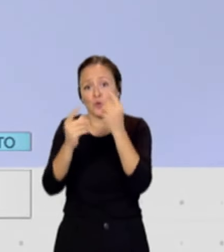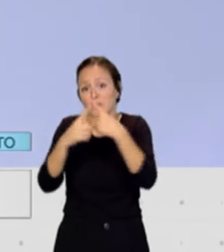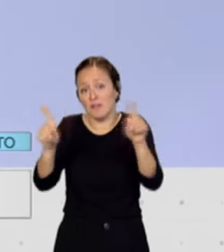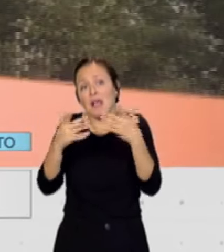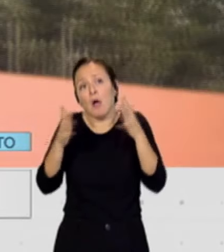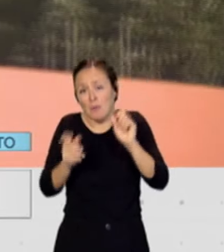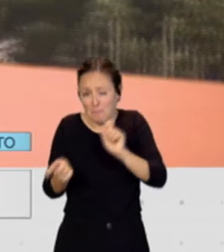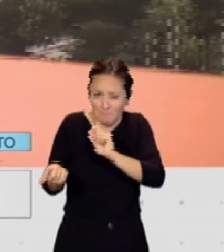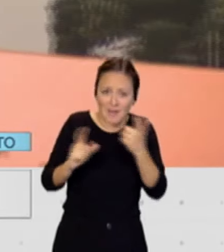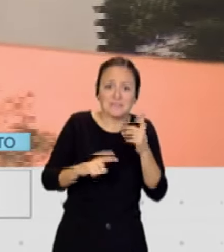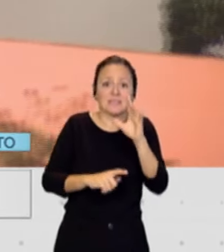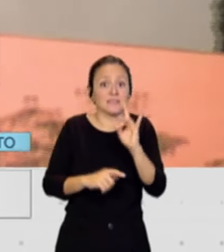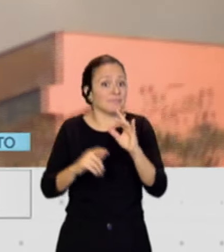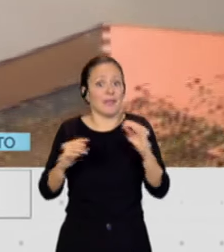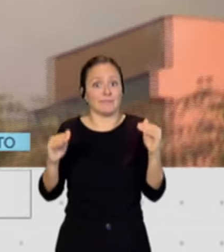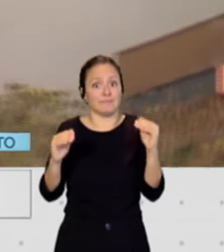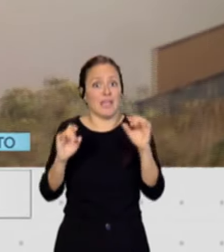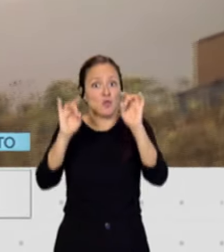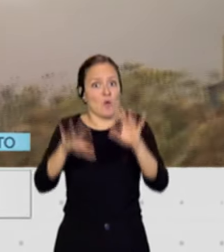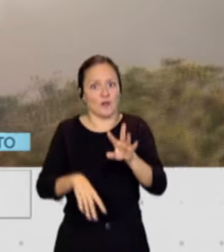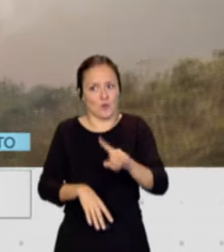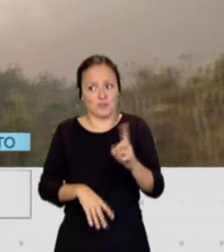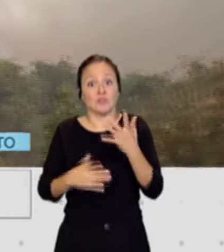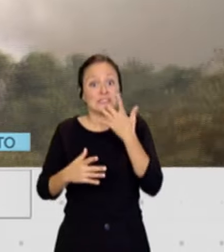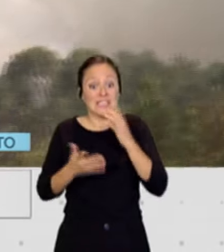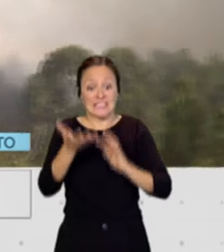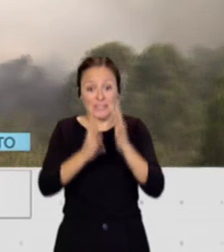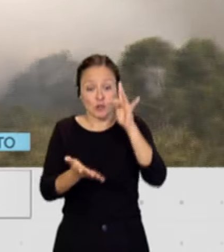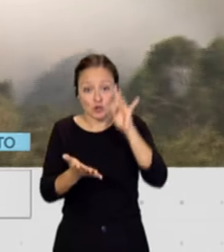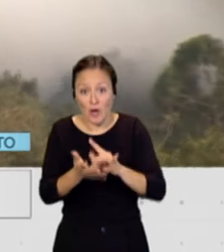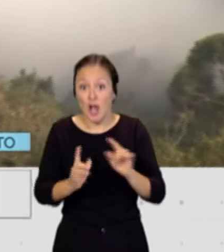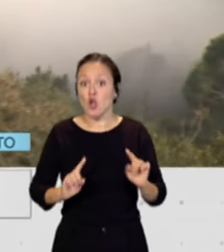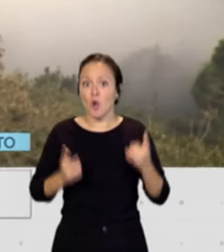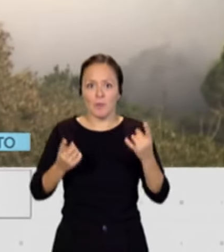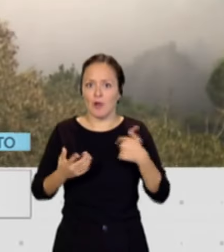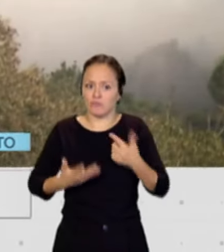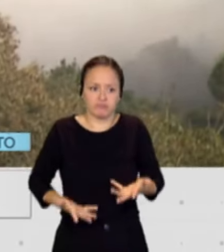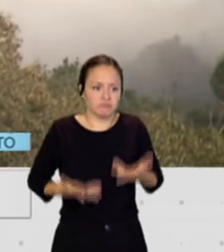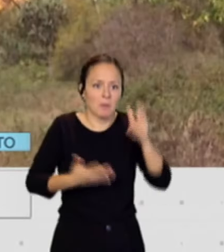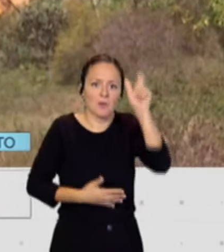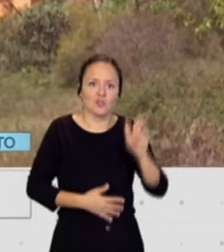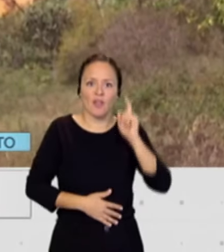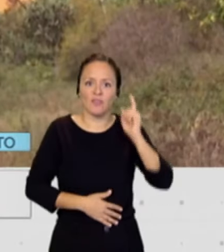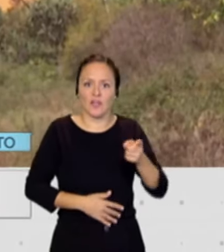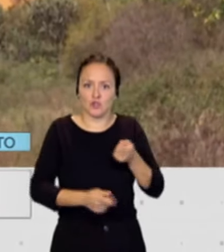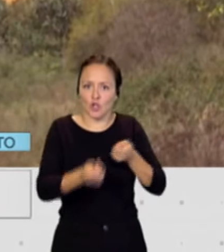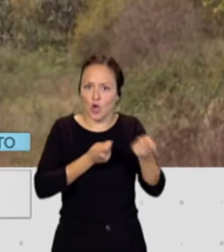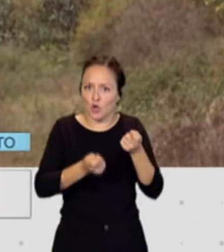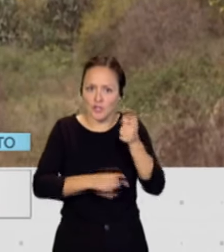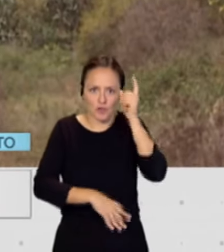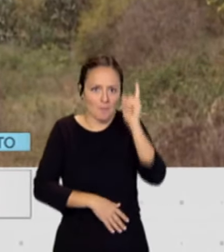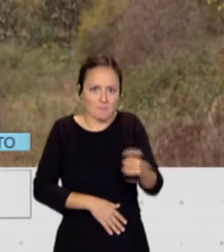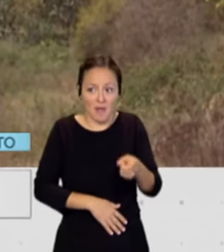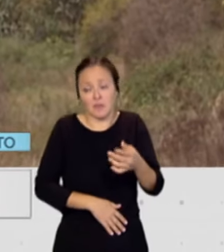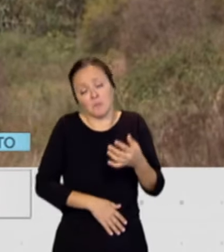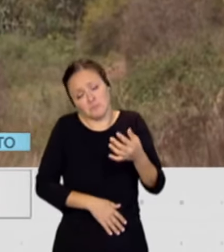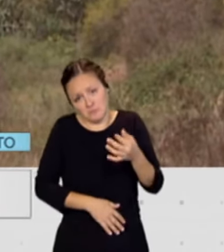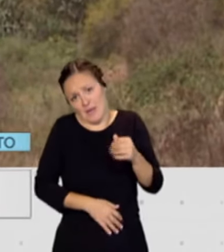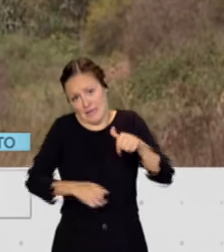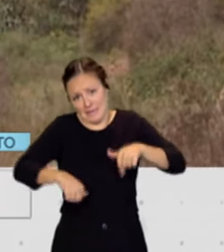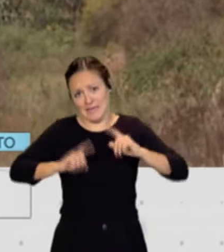igual y cuando llegan a un incendio lo lo primero que hay que hacer es ponerse a disposición del director de coordinación que en este caso se diría alguien del